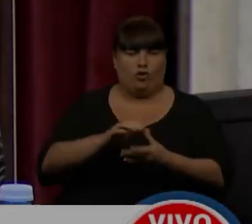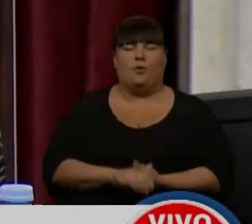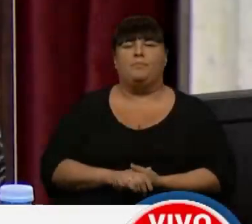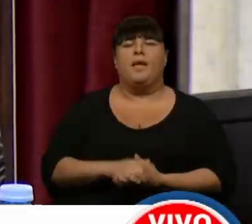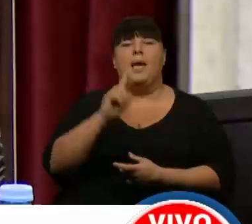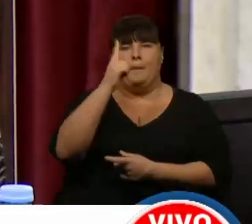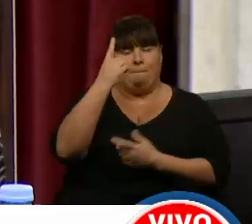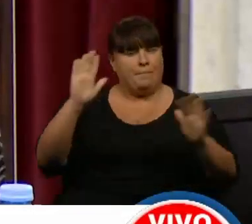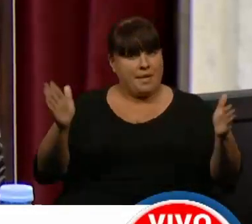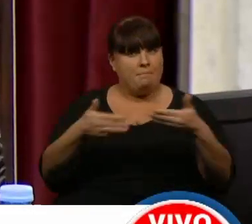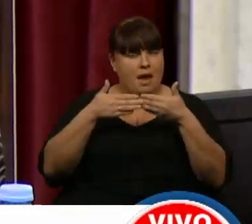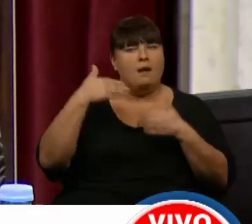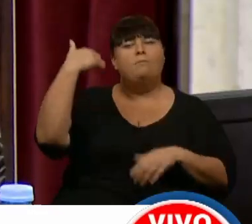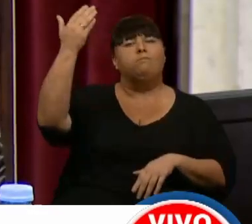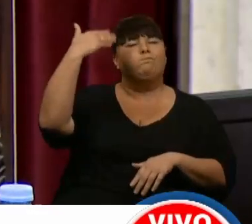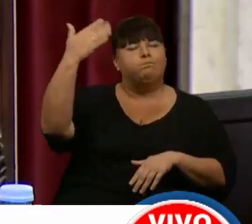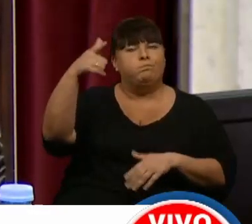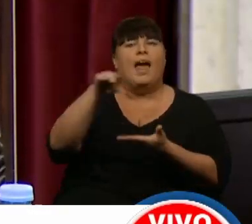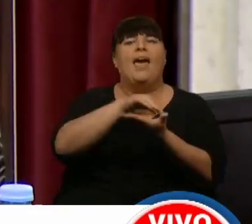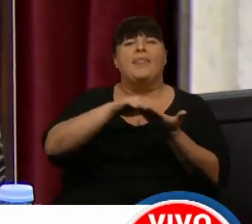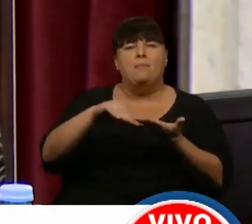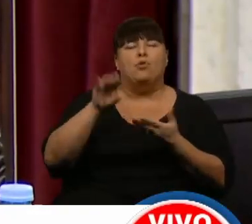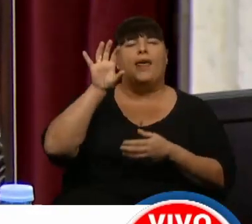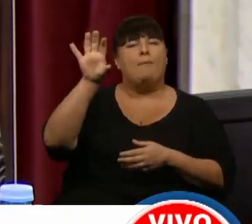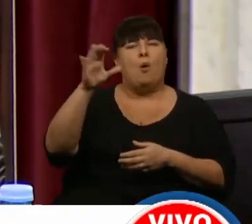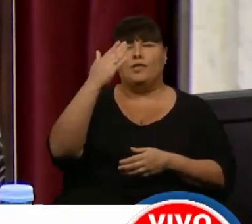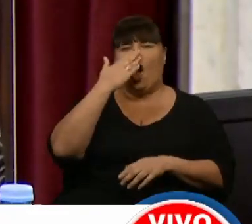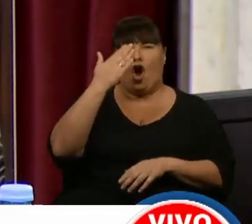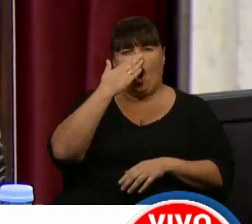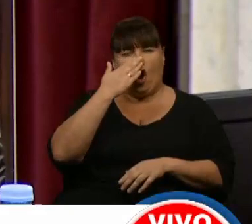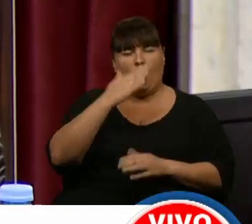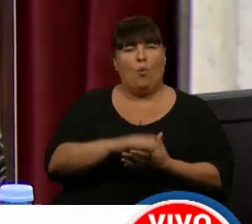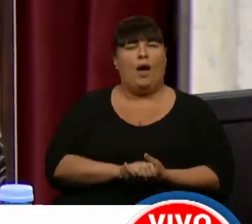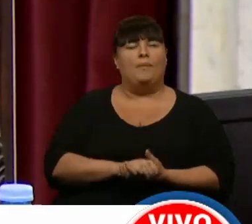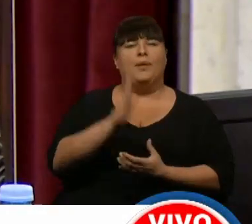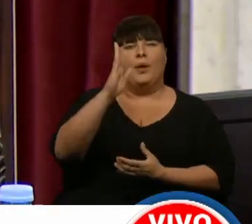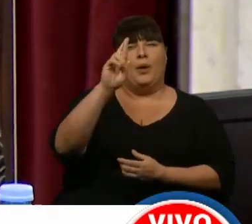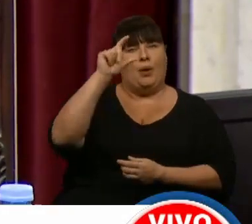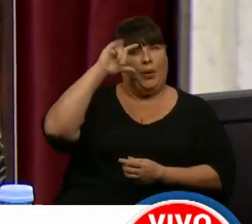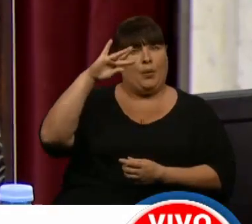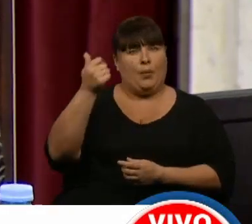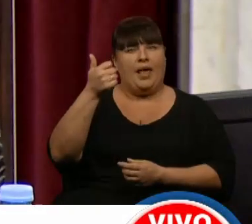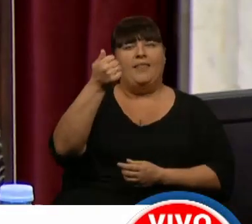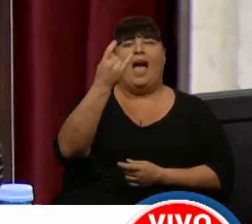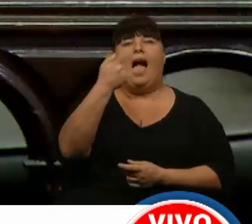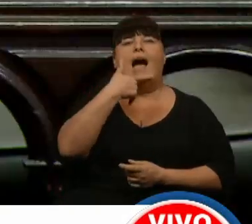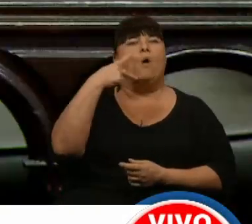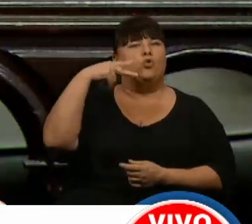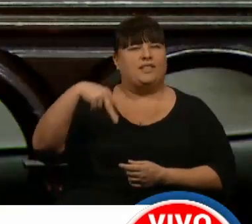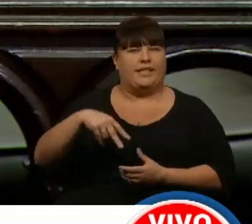Para el primer cierre tiene la palabra la diputada por la provincia de Córdoba, Brenda Austin.